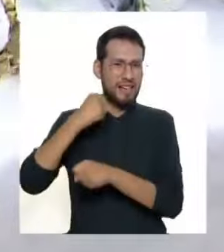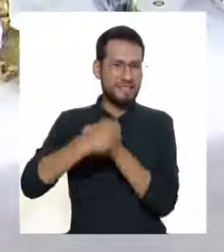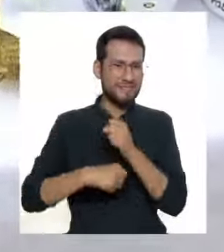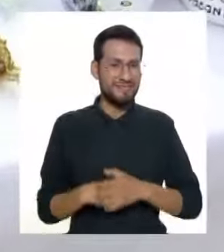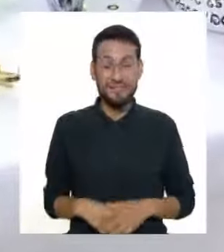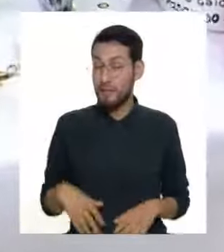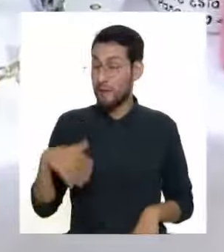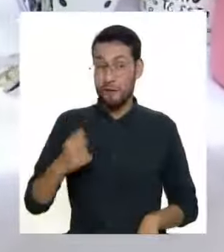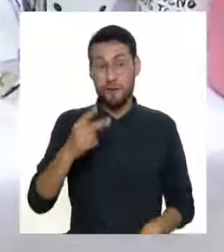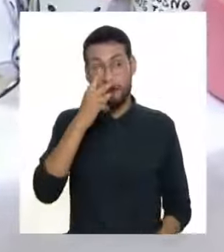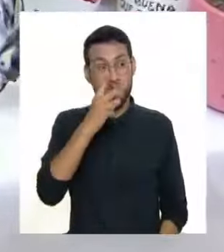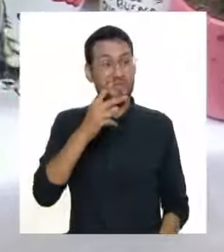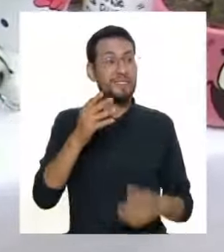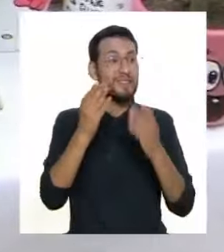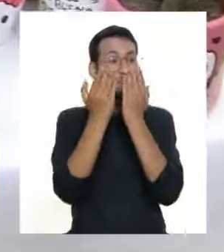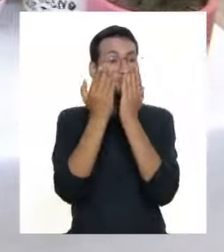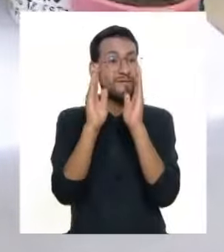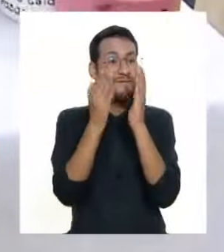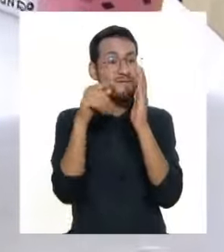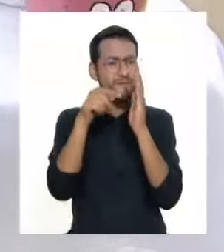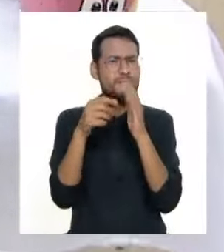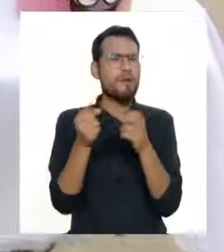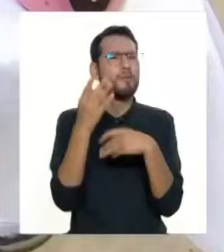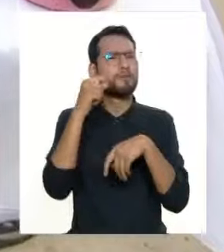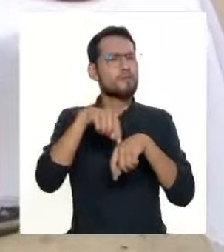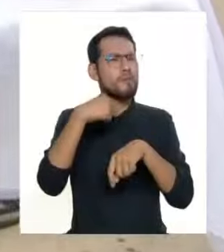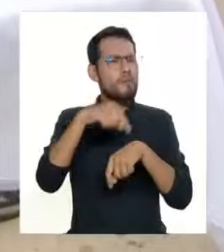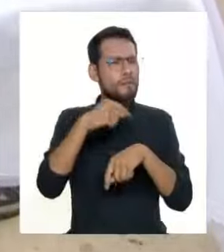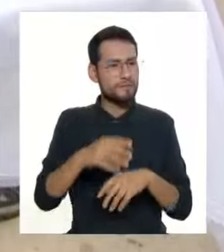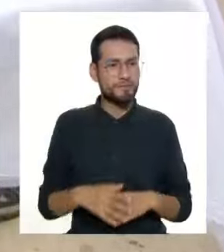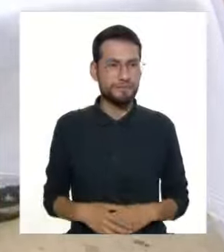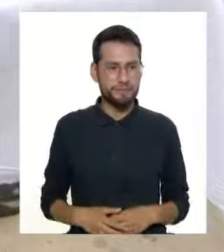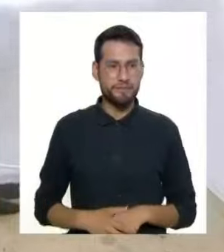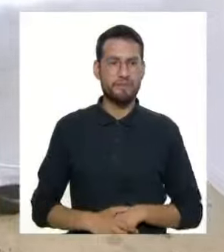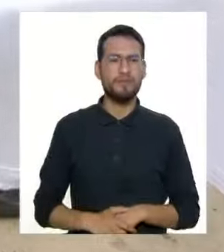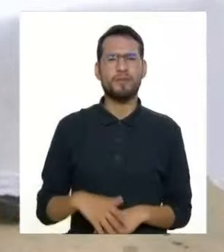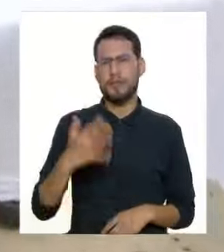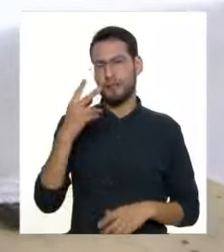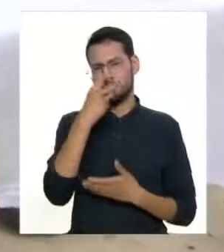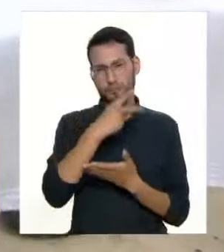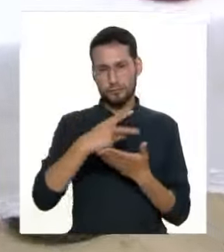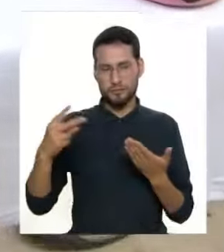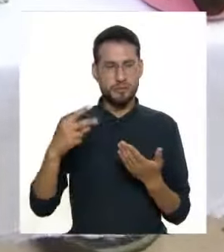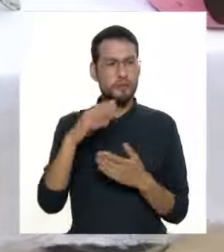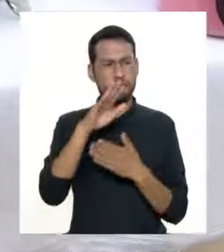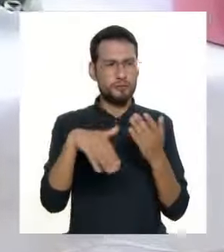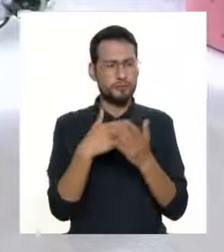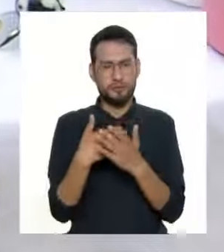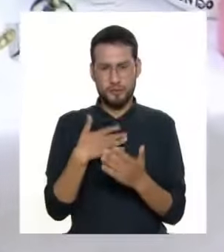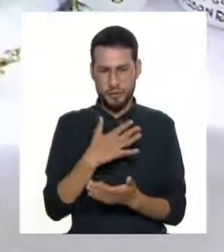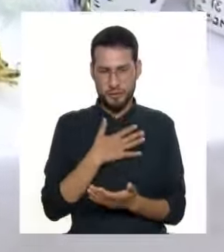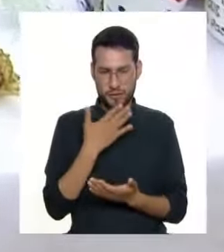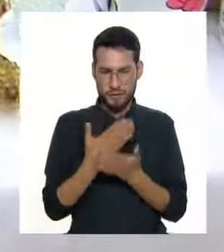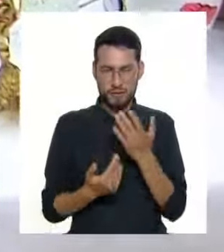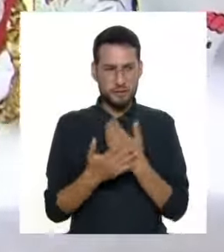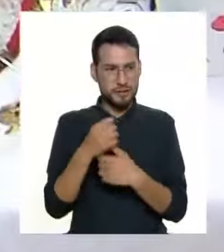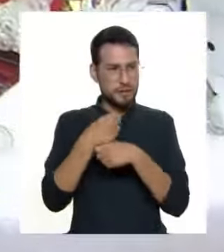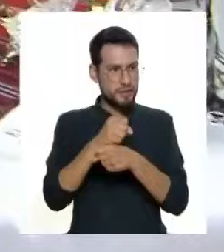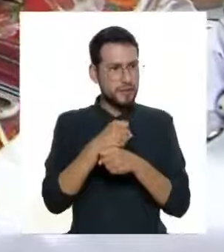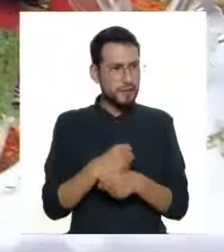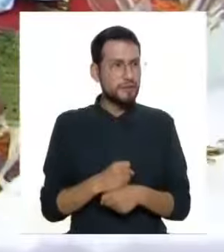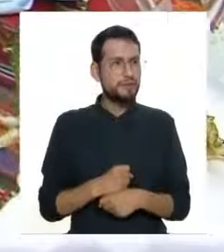este retablo. ¿Cuánto tiempo más o menos te demoraste realizando este retablo? Como 3 semanas. Todo hecho a mano.